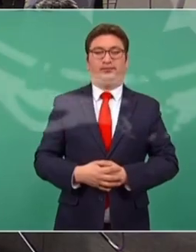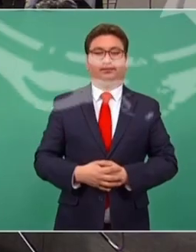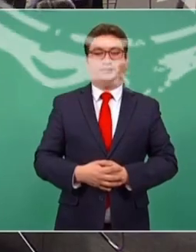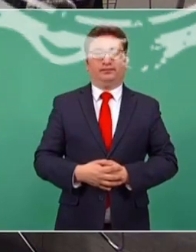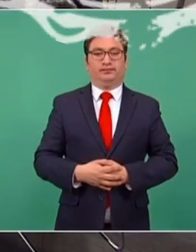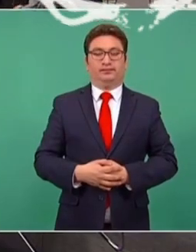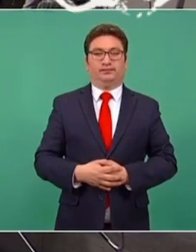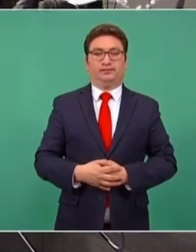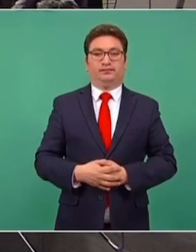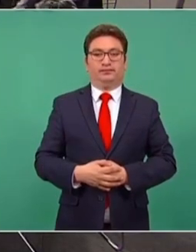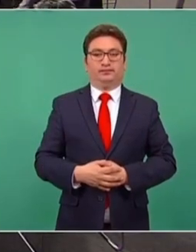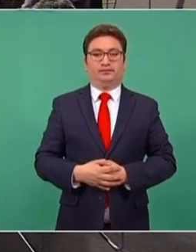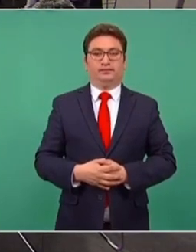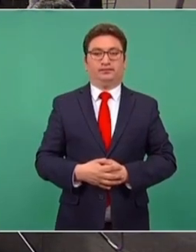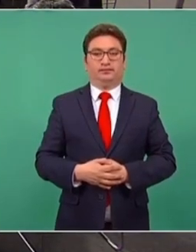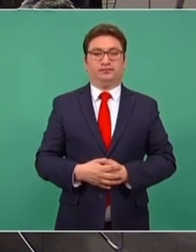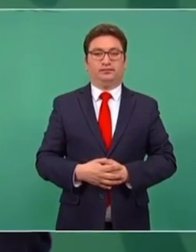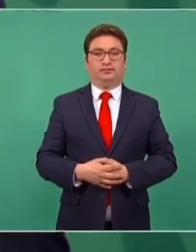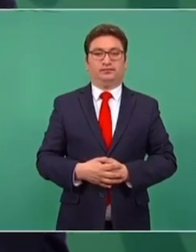Por eso,